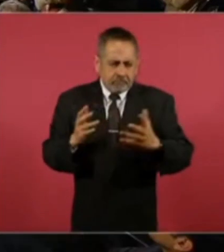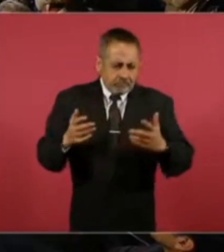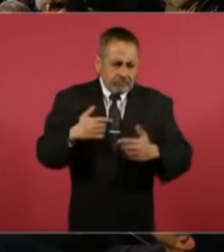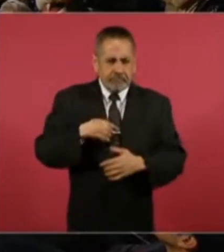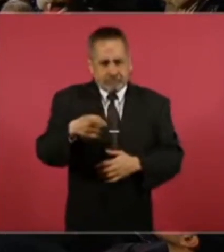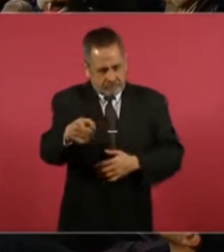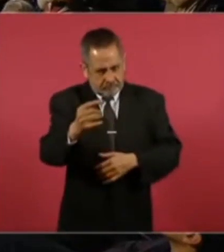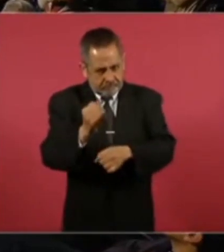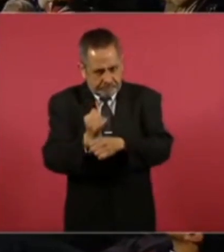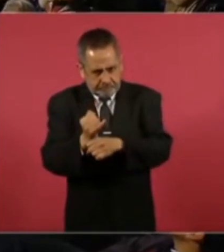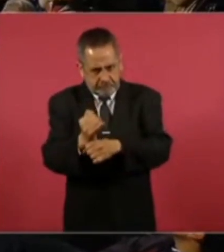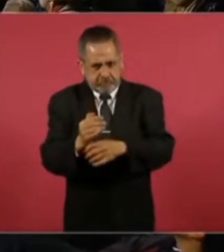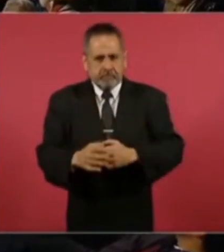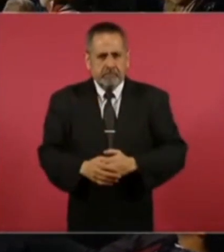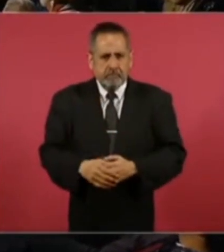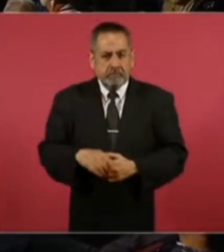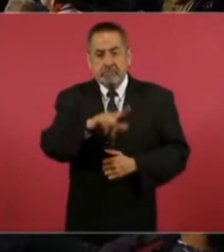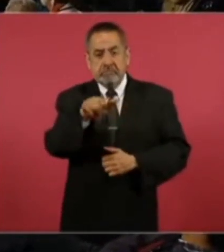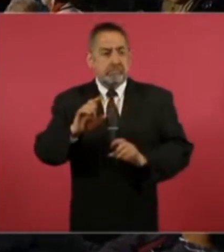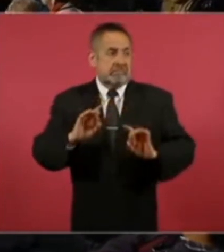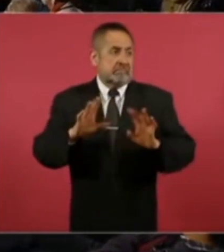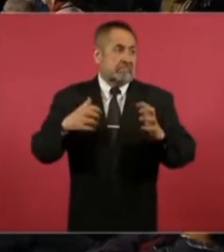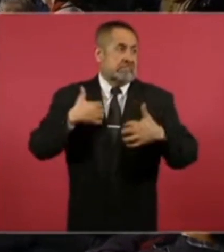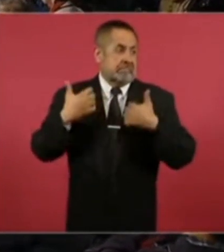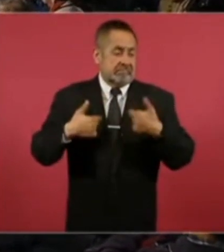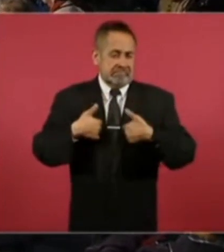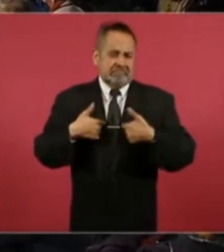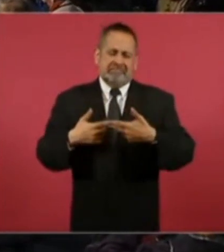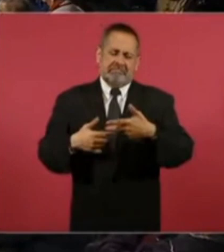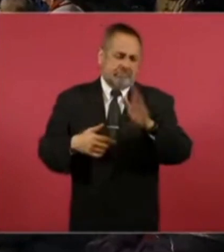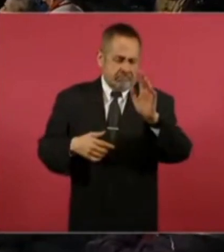la cuestión energética también luego todos se enojan conmigo,